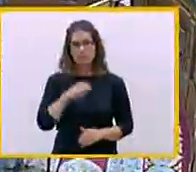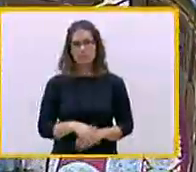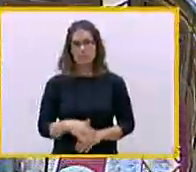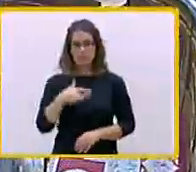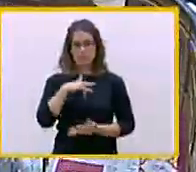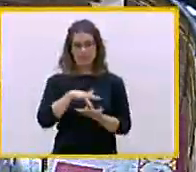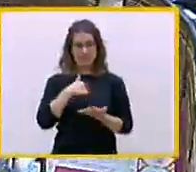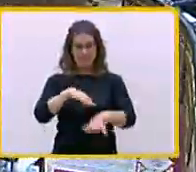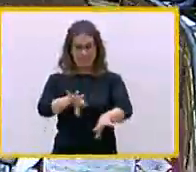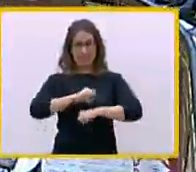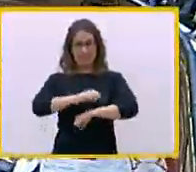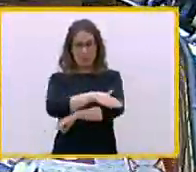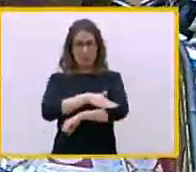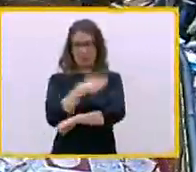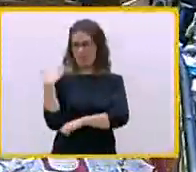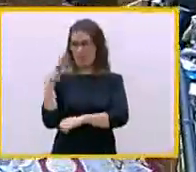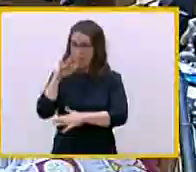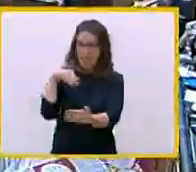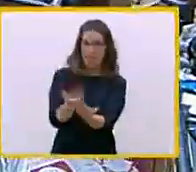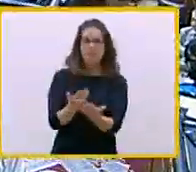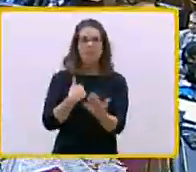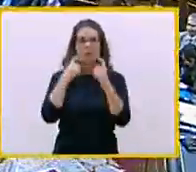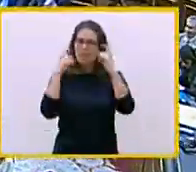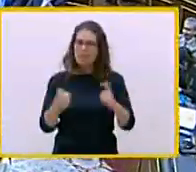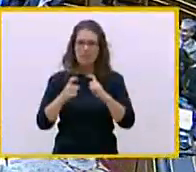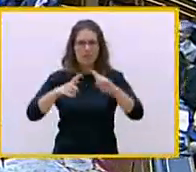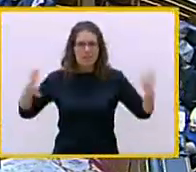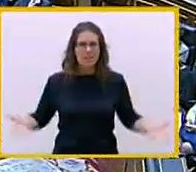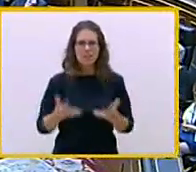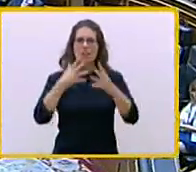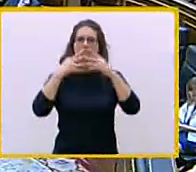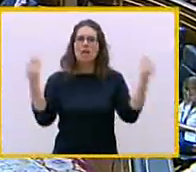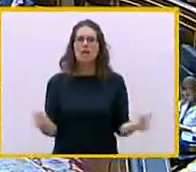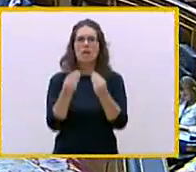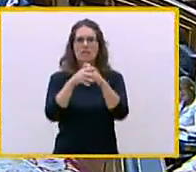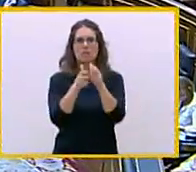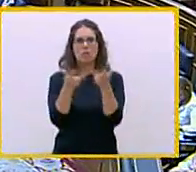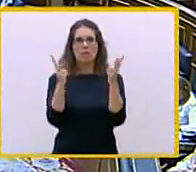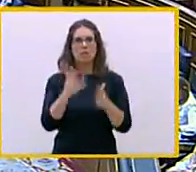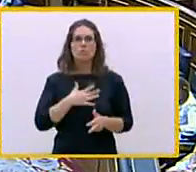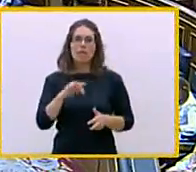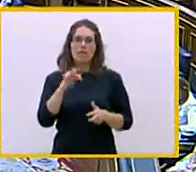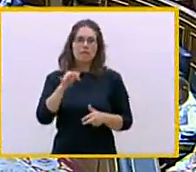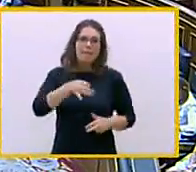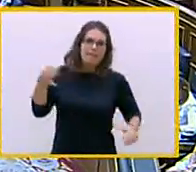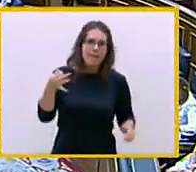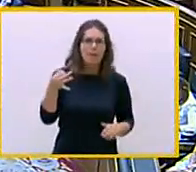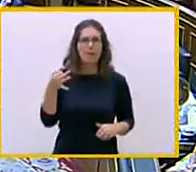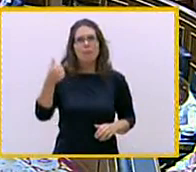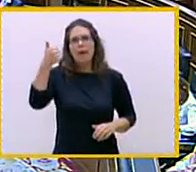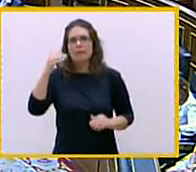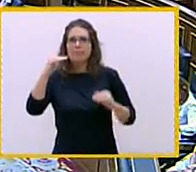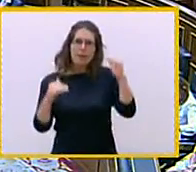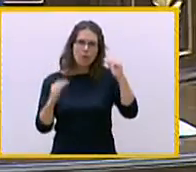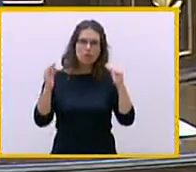Gobierno, he procurado promover mejoras democráticas y con mayor o menor acierto, con mayor o menor colaboración,